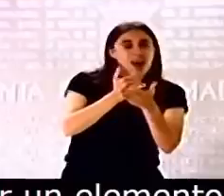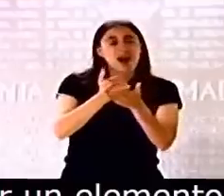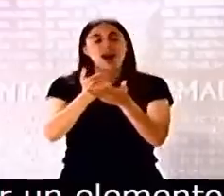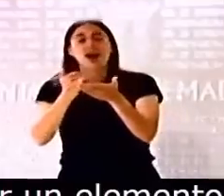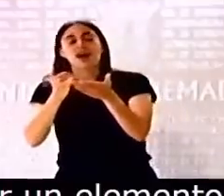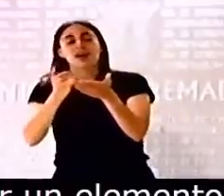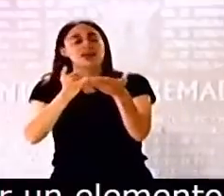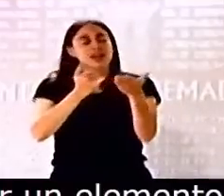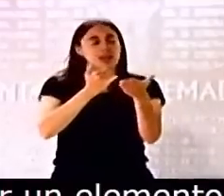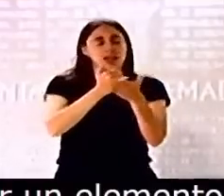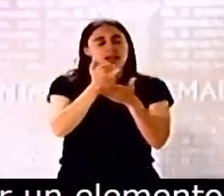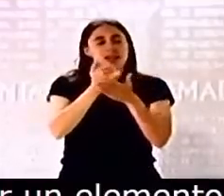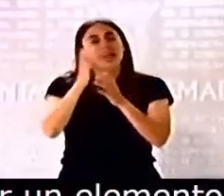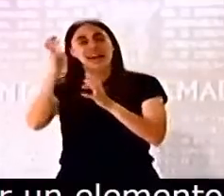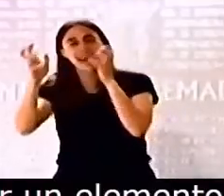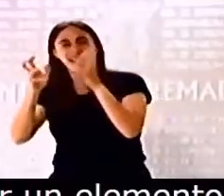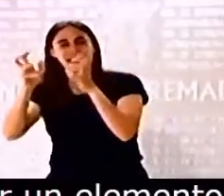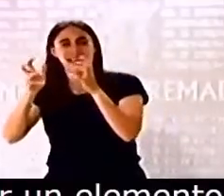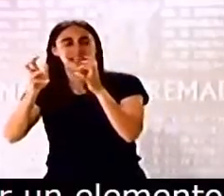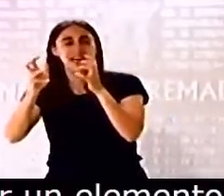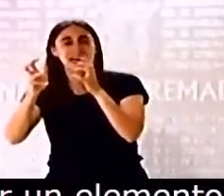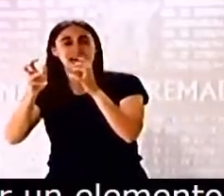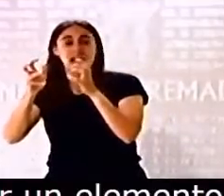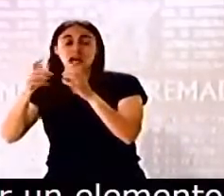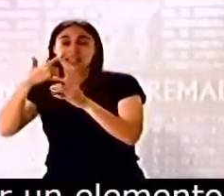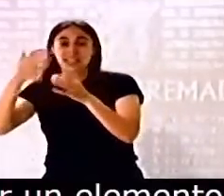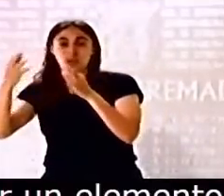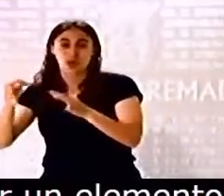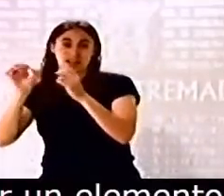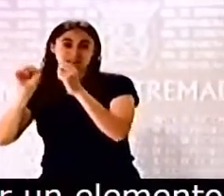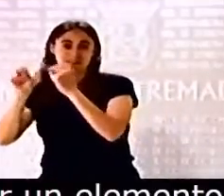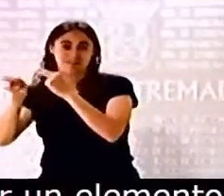vial o bien para la seguridad ciudadana.